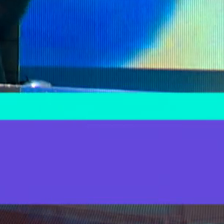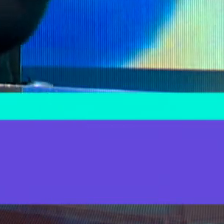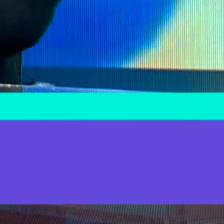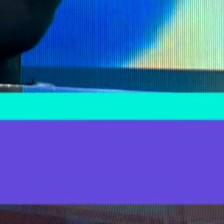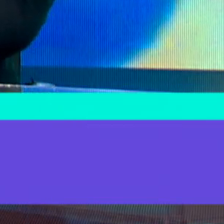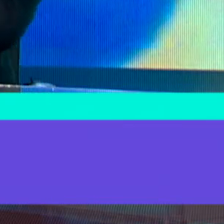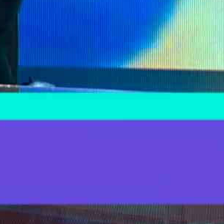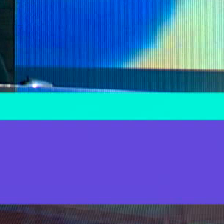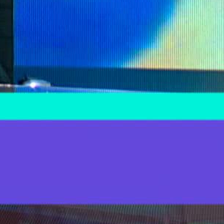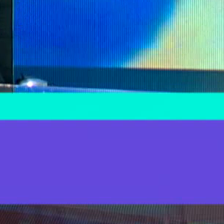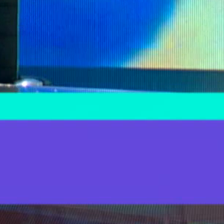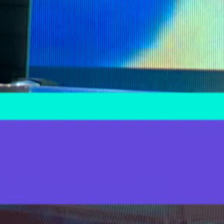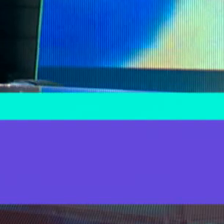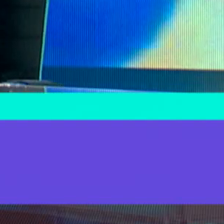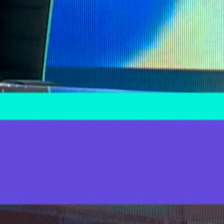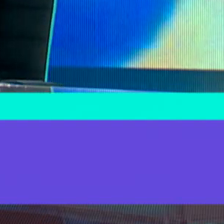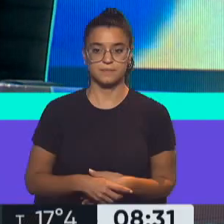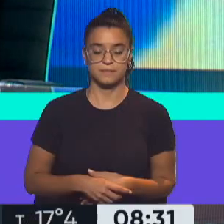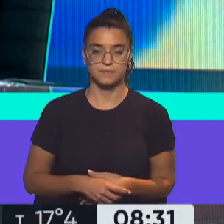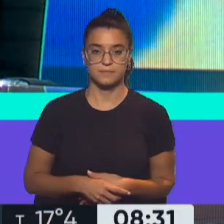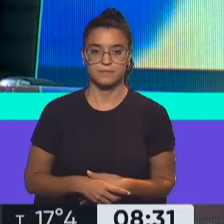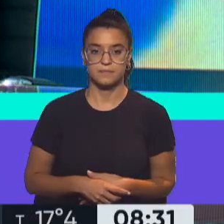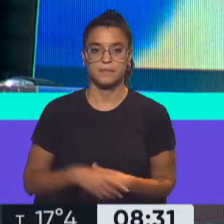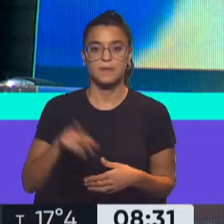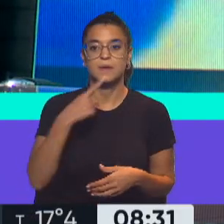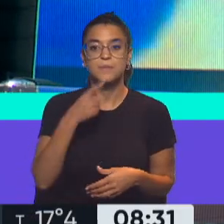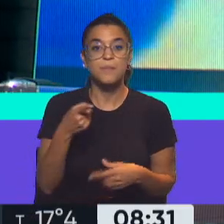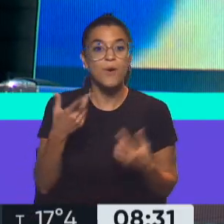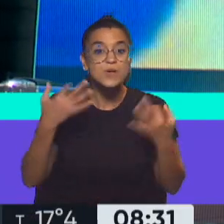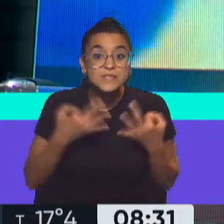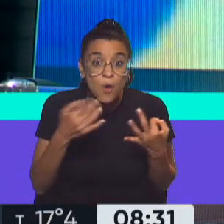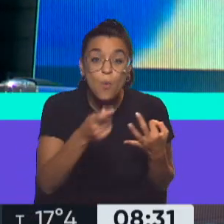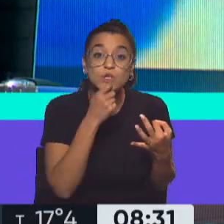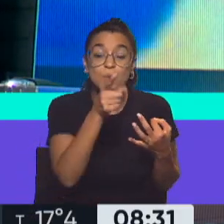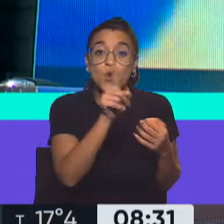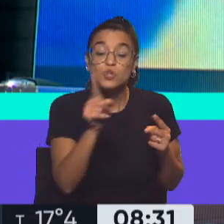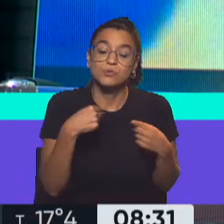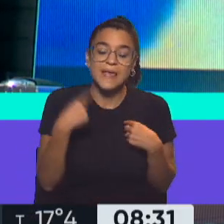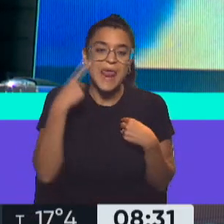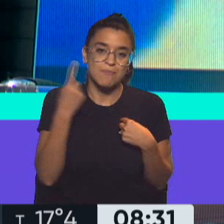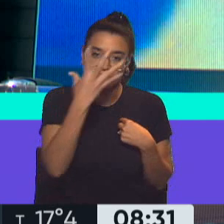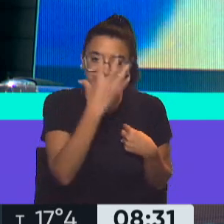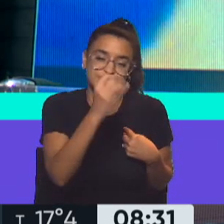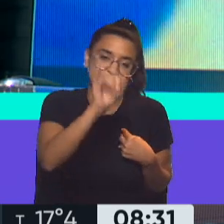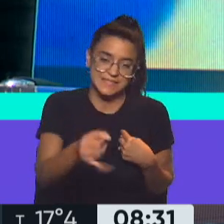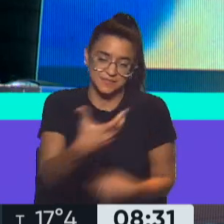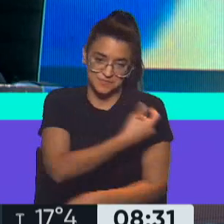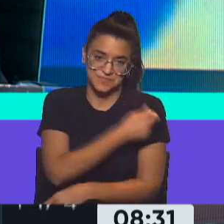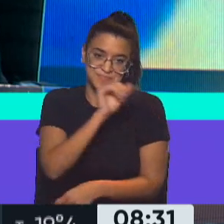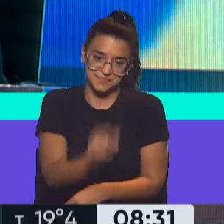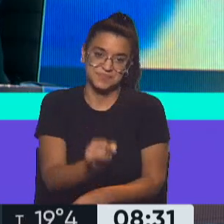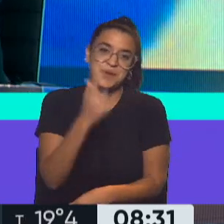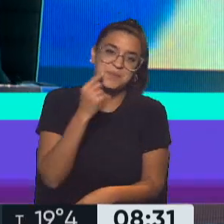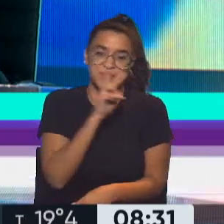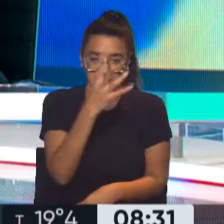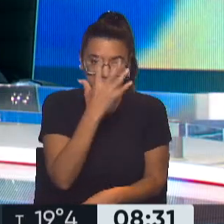distintas partes del país y todavía no estaba seguro después de escuchar a Florencia Can, creemos que lo convenció. La convenció,